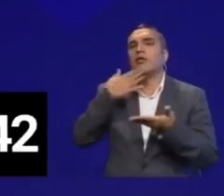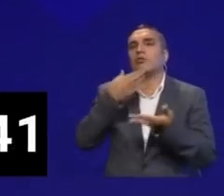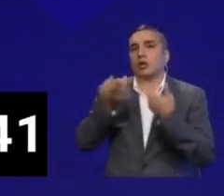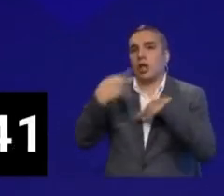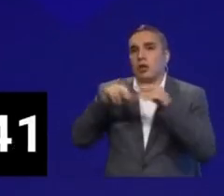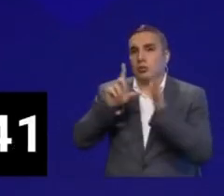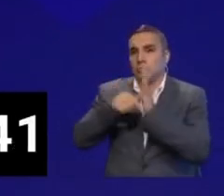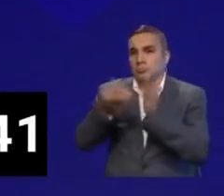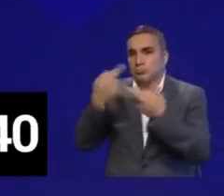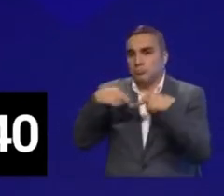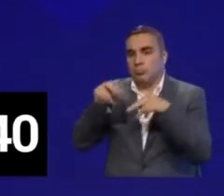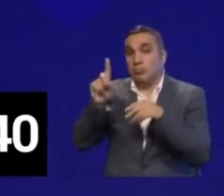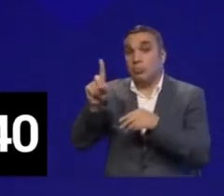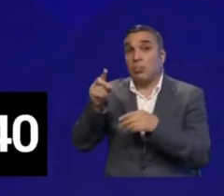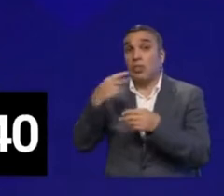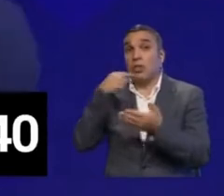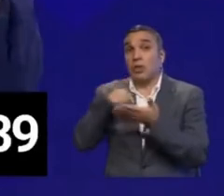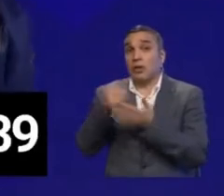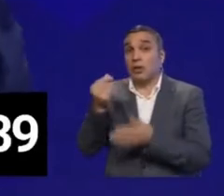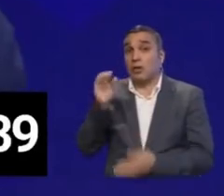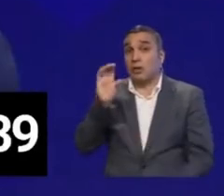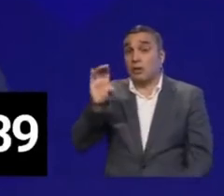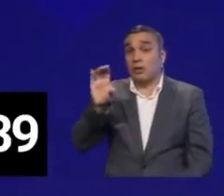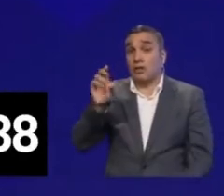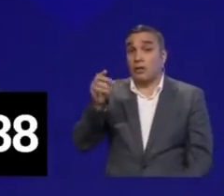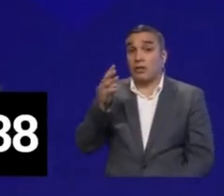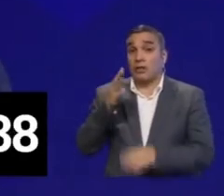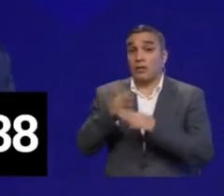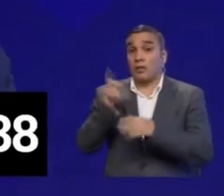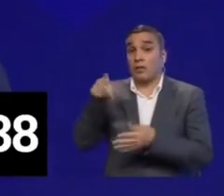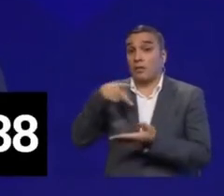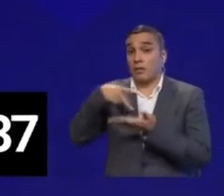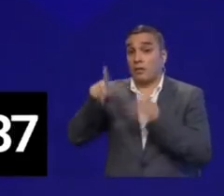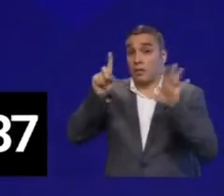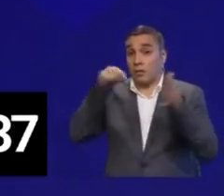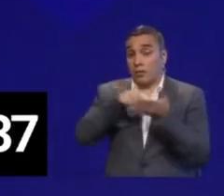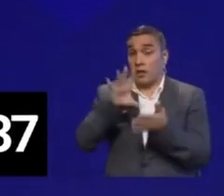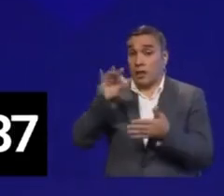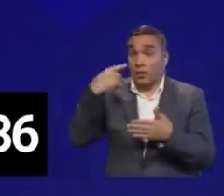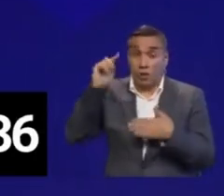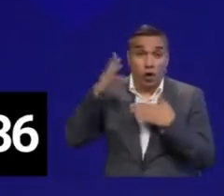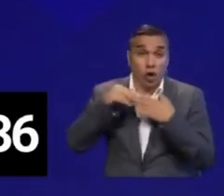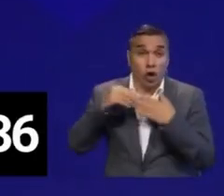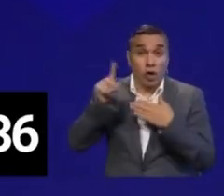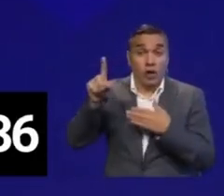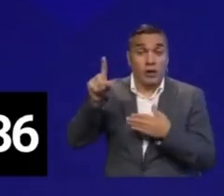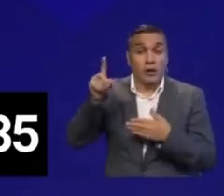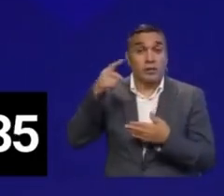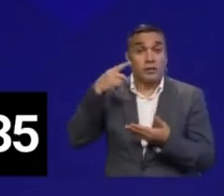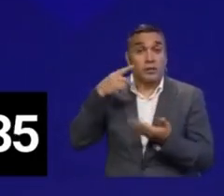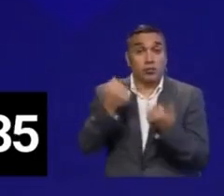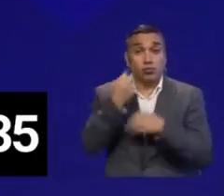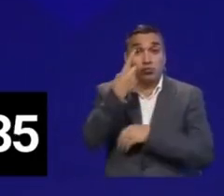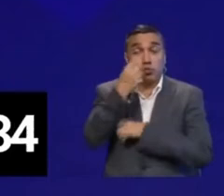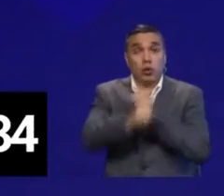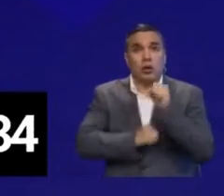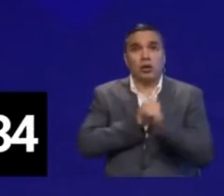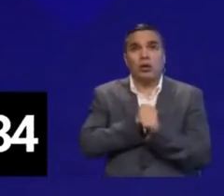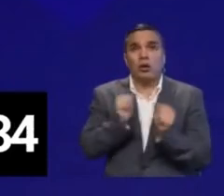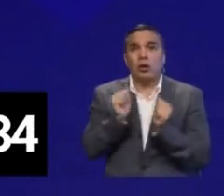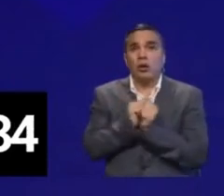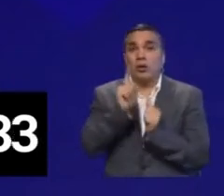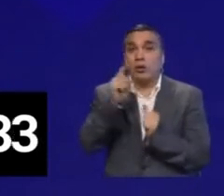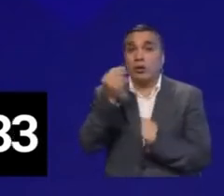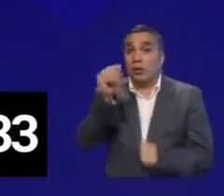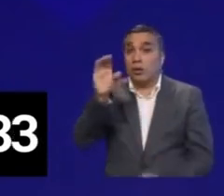vamos a hacer entonces con ese dinero? Que además hablaron que hay que destinar 6.500 millones de dólares en este año. con una parte